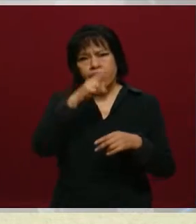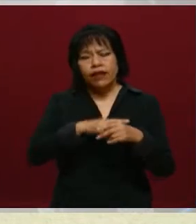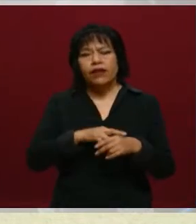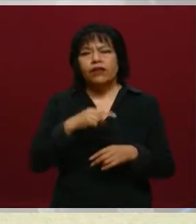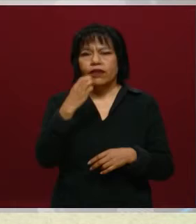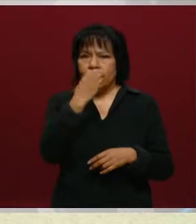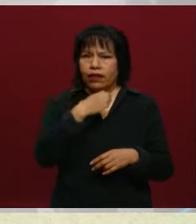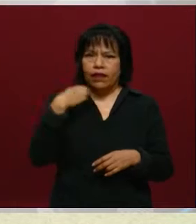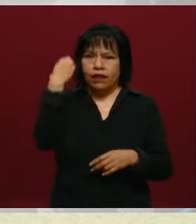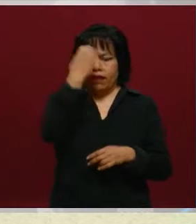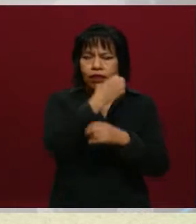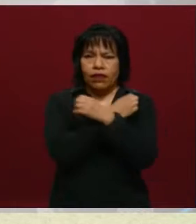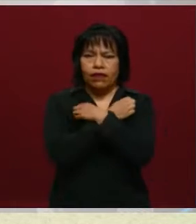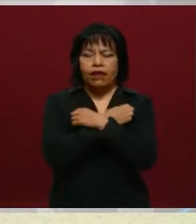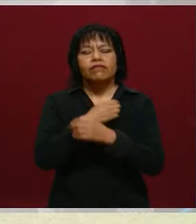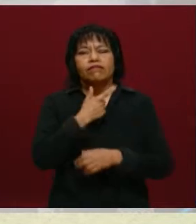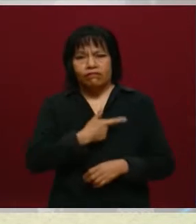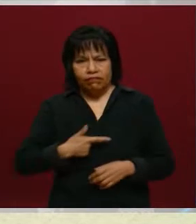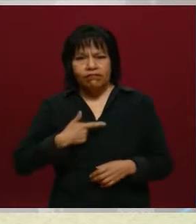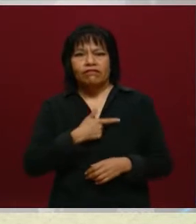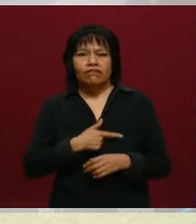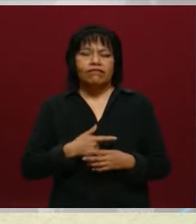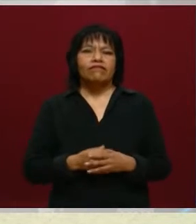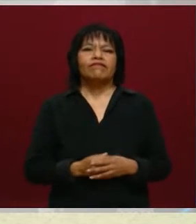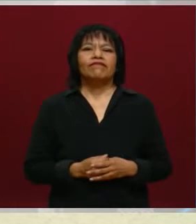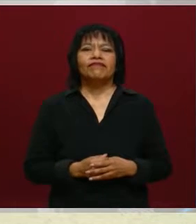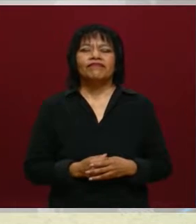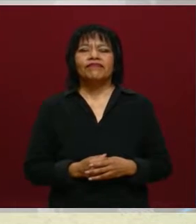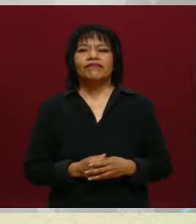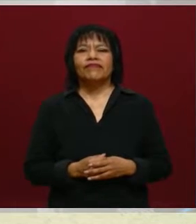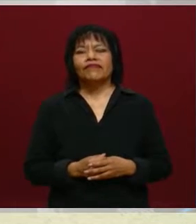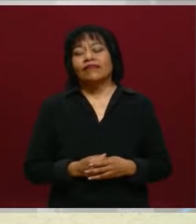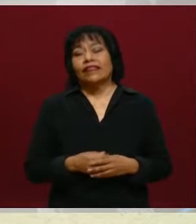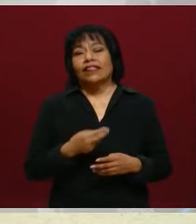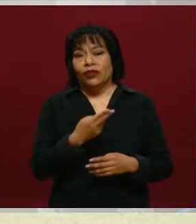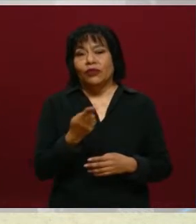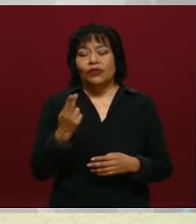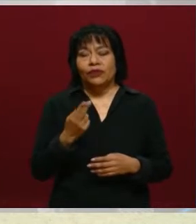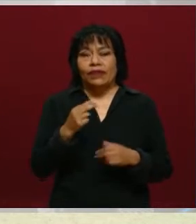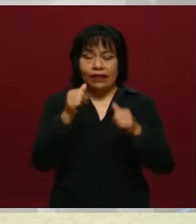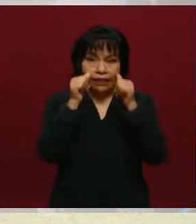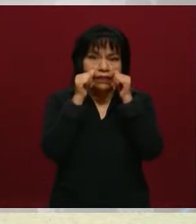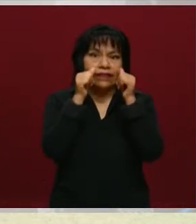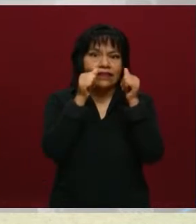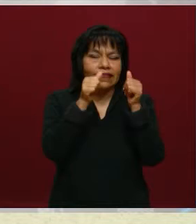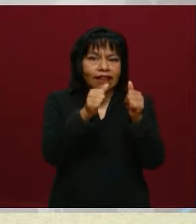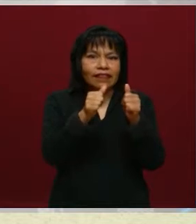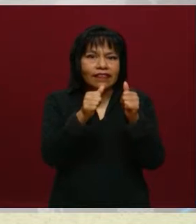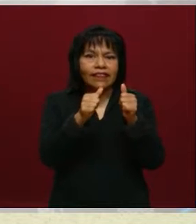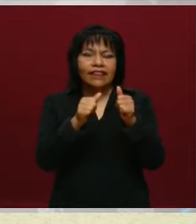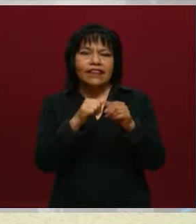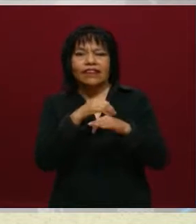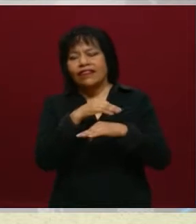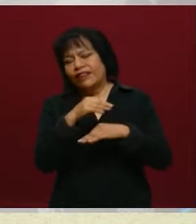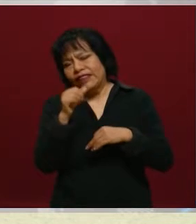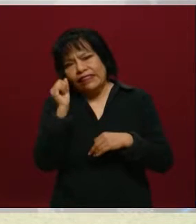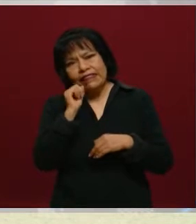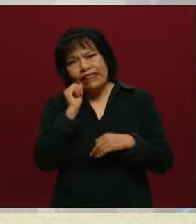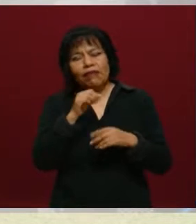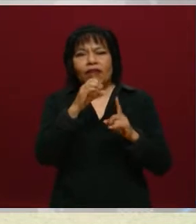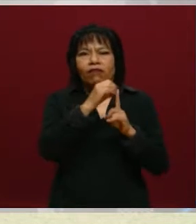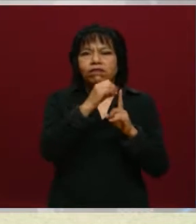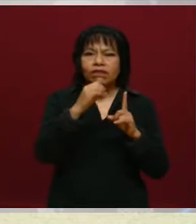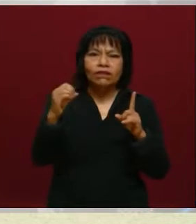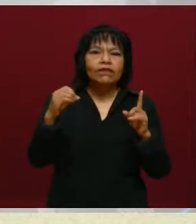gracias no tenerlas por aquí qué bueno están ustedes por supuesto muy pendientes inmiscuidas están en la organización